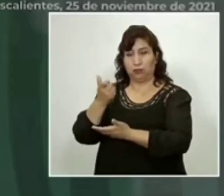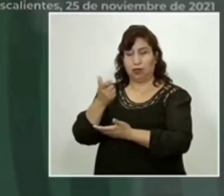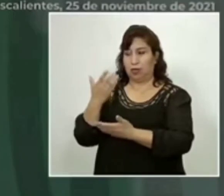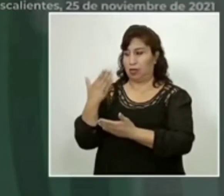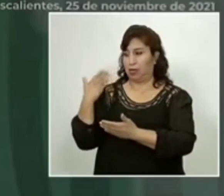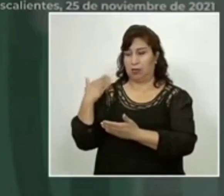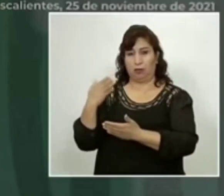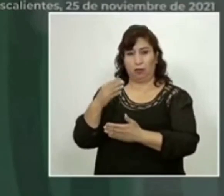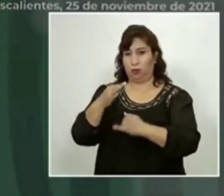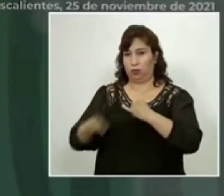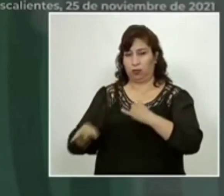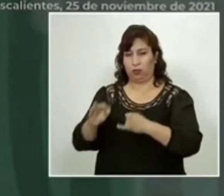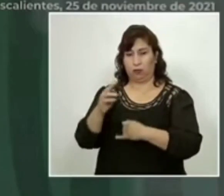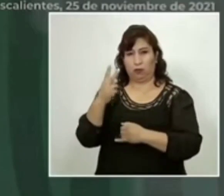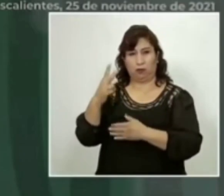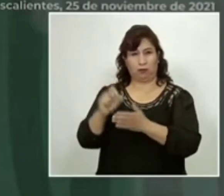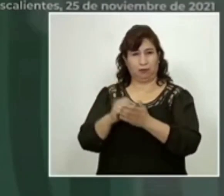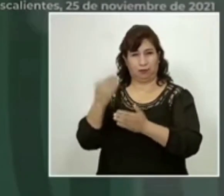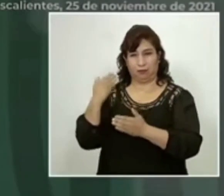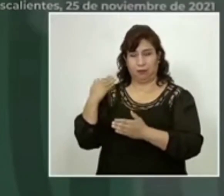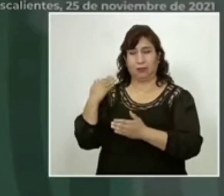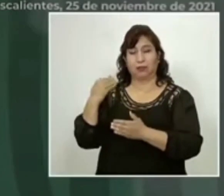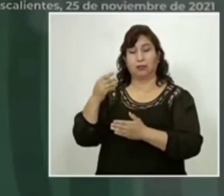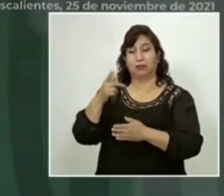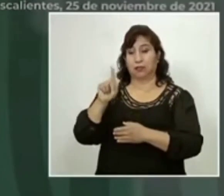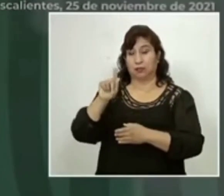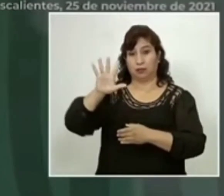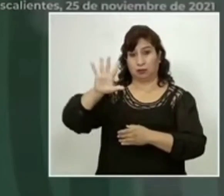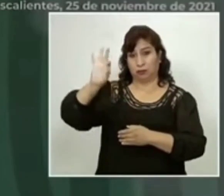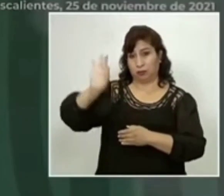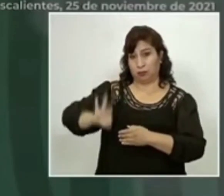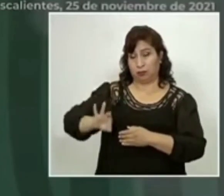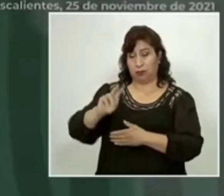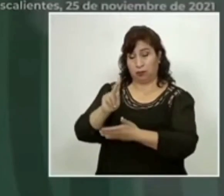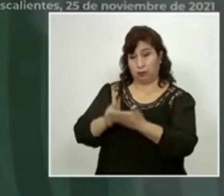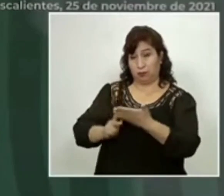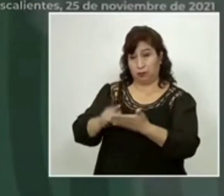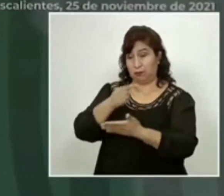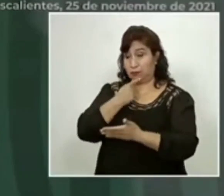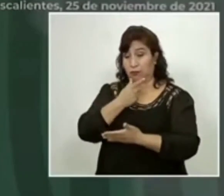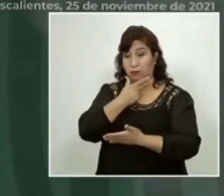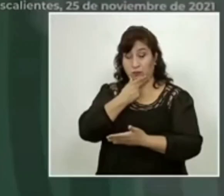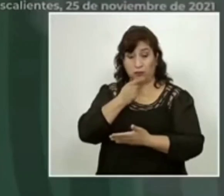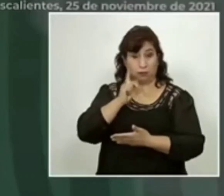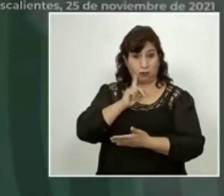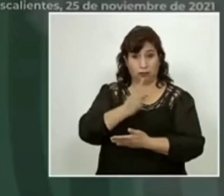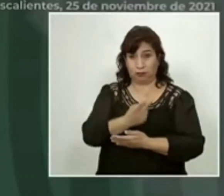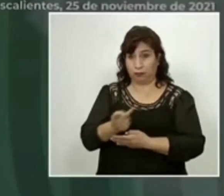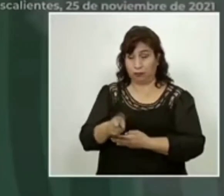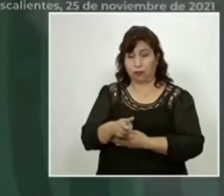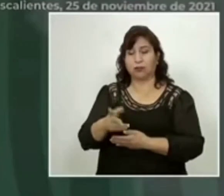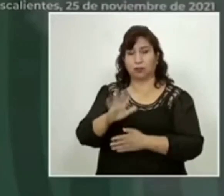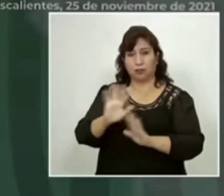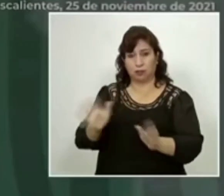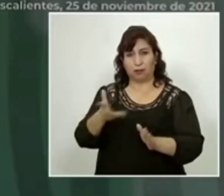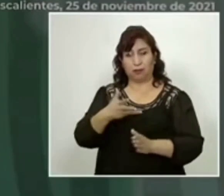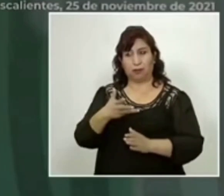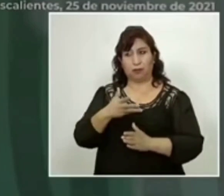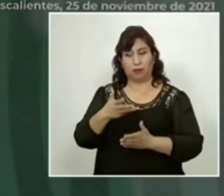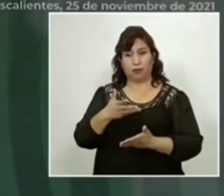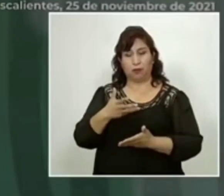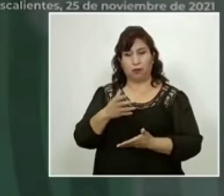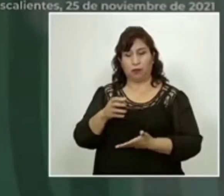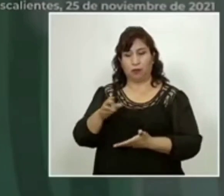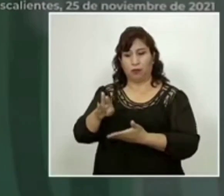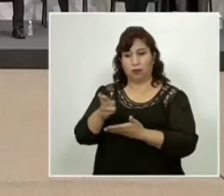último bimestre del año, mientras que el 75% del programa de niñas y niños también ya